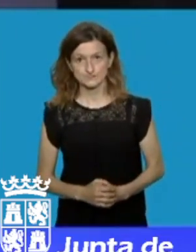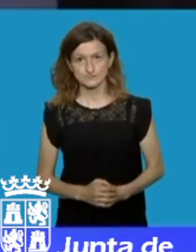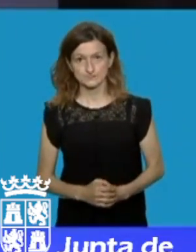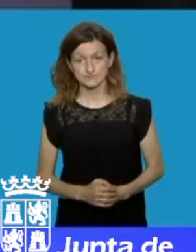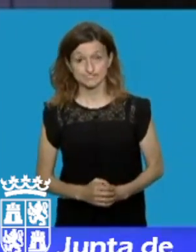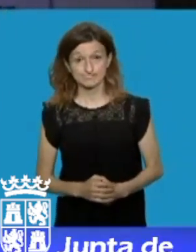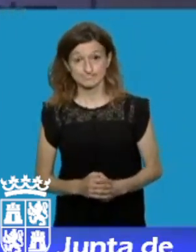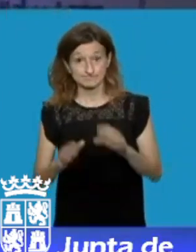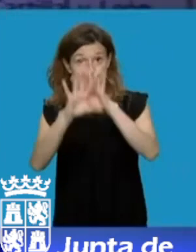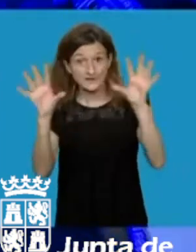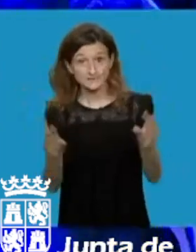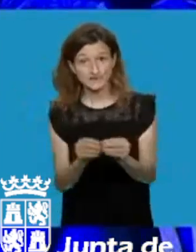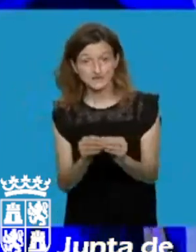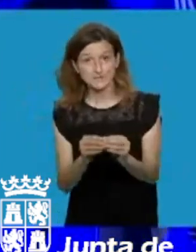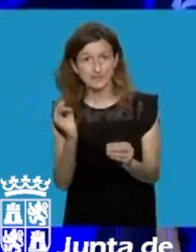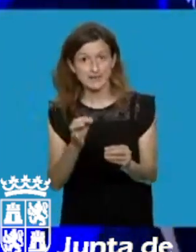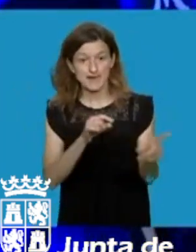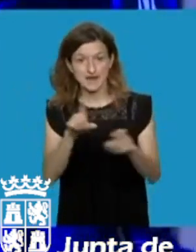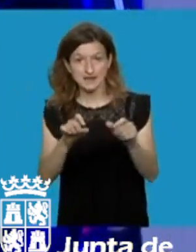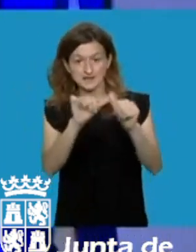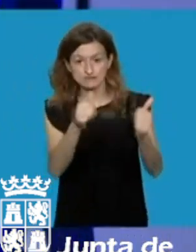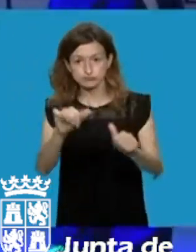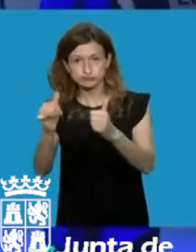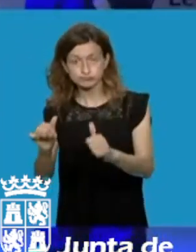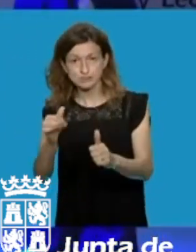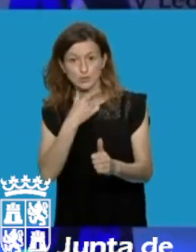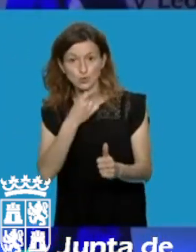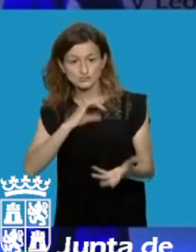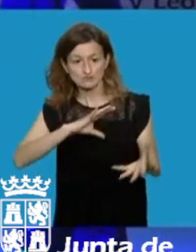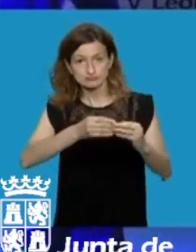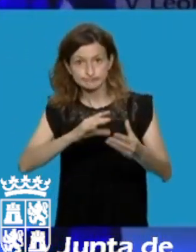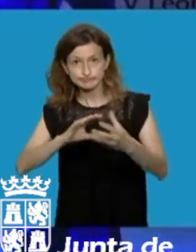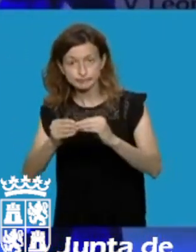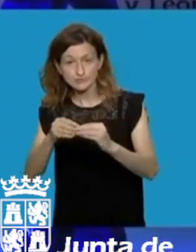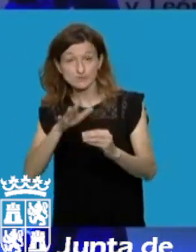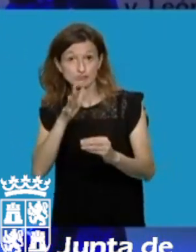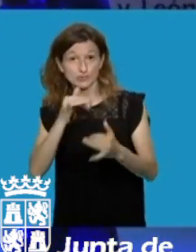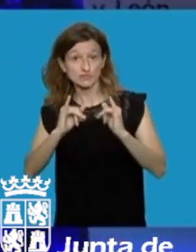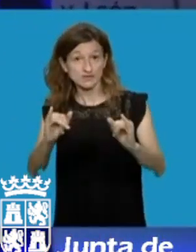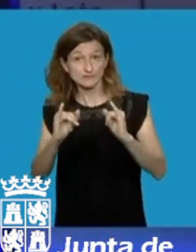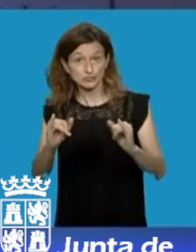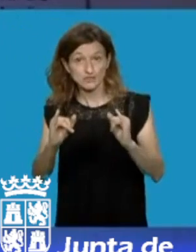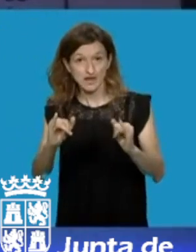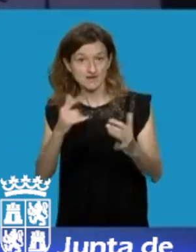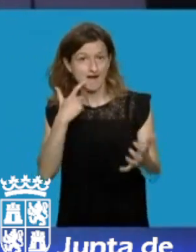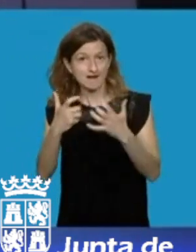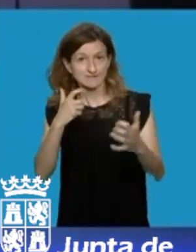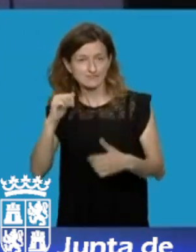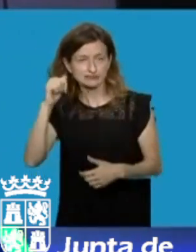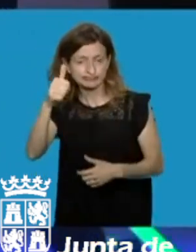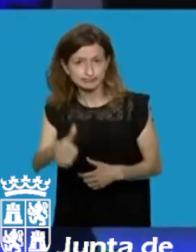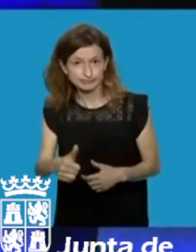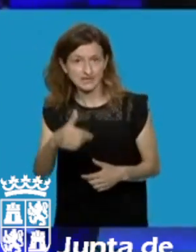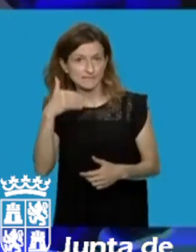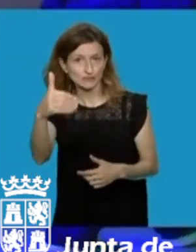En definitiva, solo hay que elegir la modalidad que más se ajusta a nuestros gustos para disfrutar de este arte milenario apasionante y con